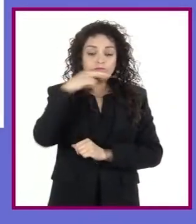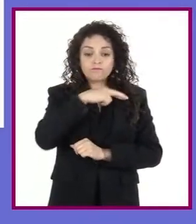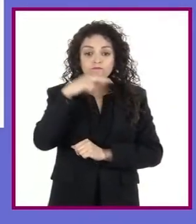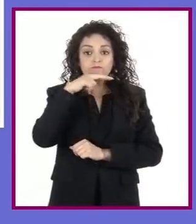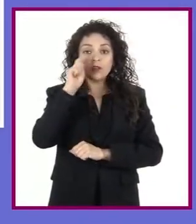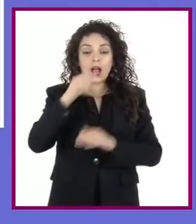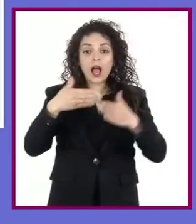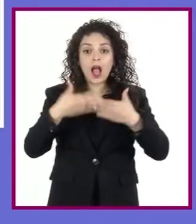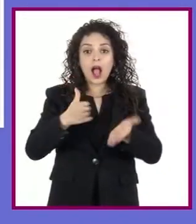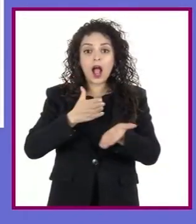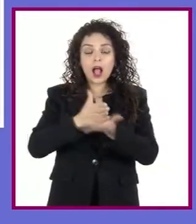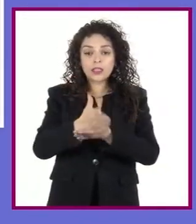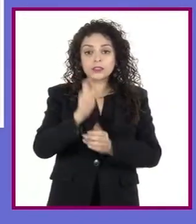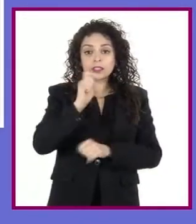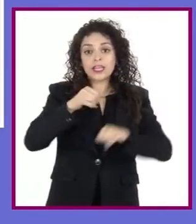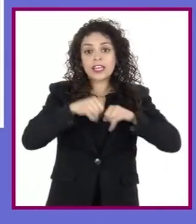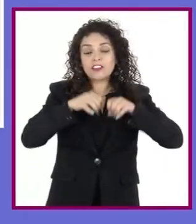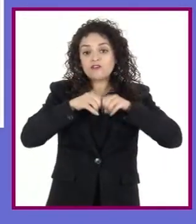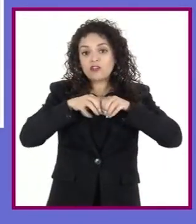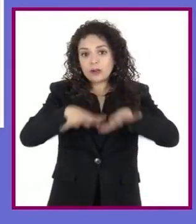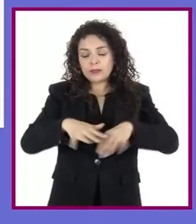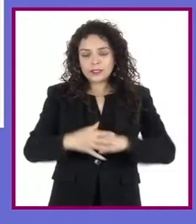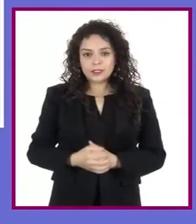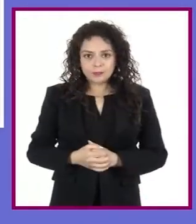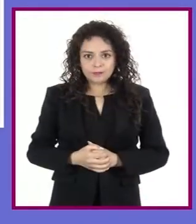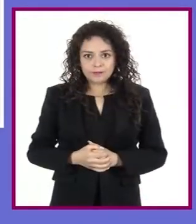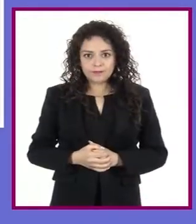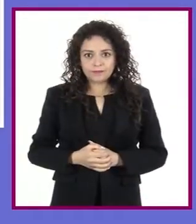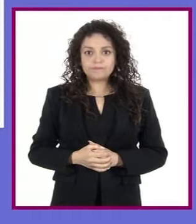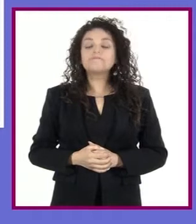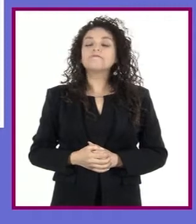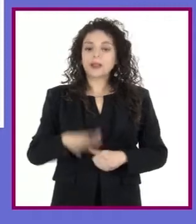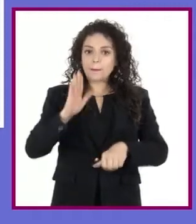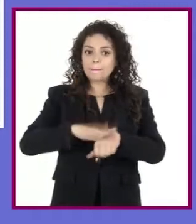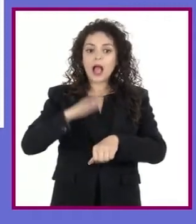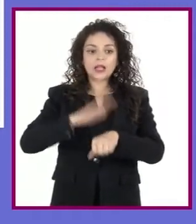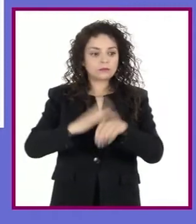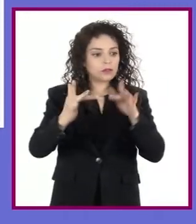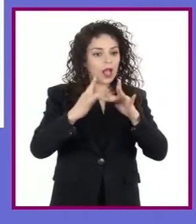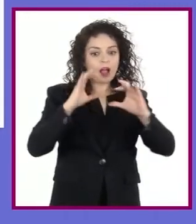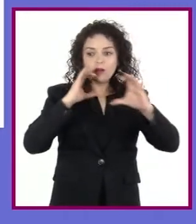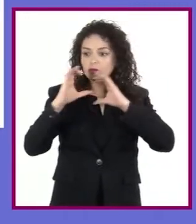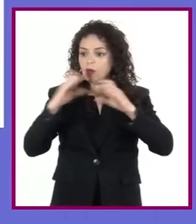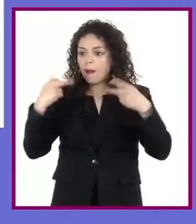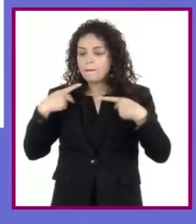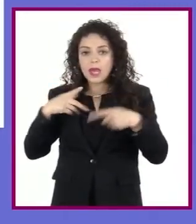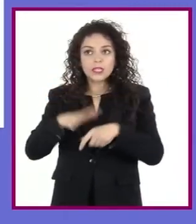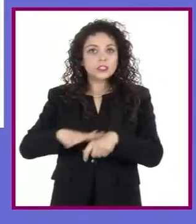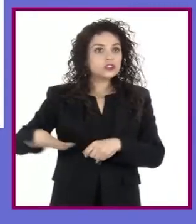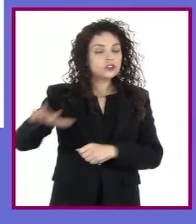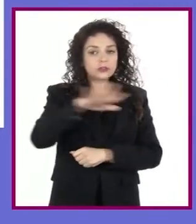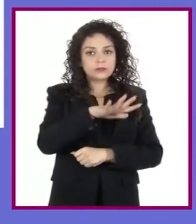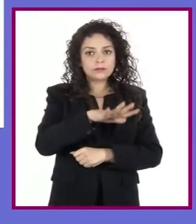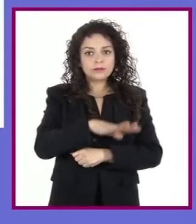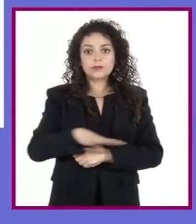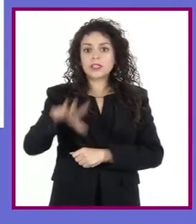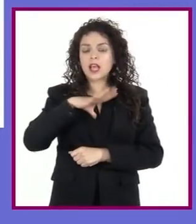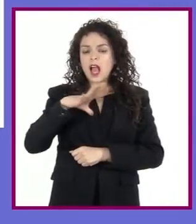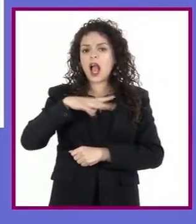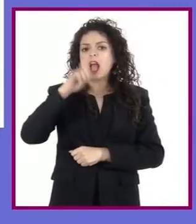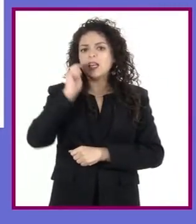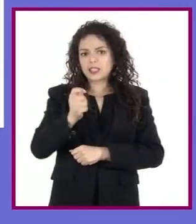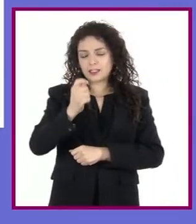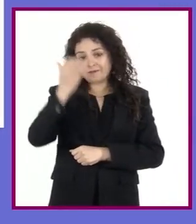la recepción de la información, el incremento de la comunicación entre personas, la disponibilidad de conocimientos y